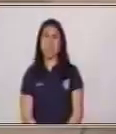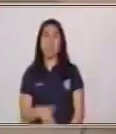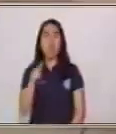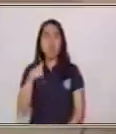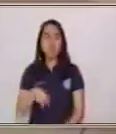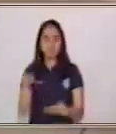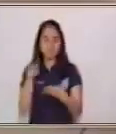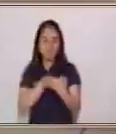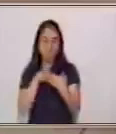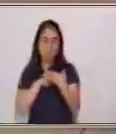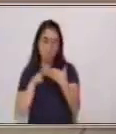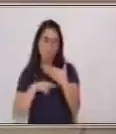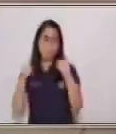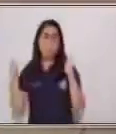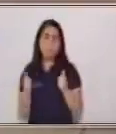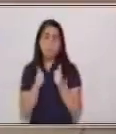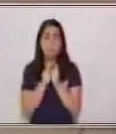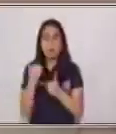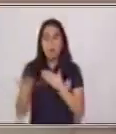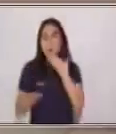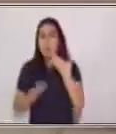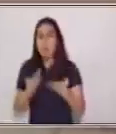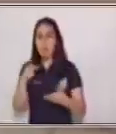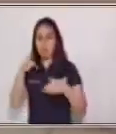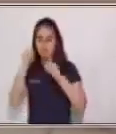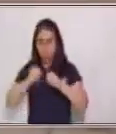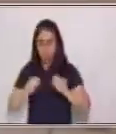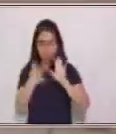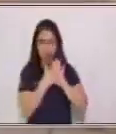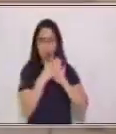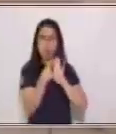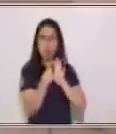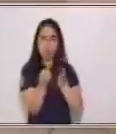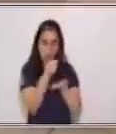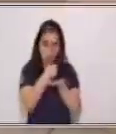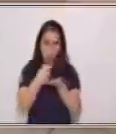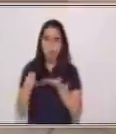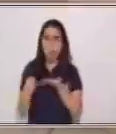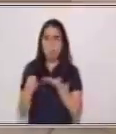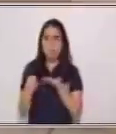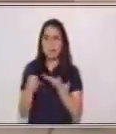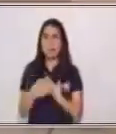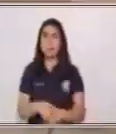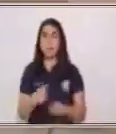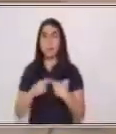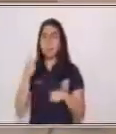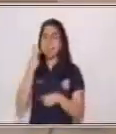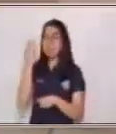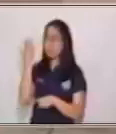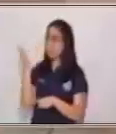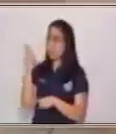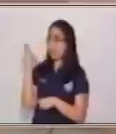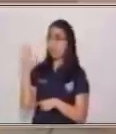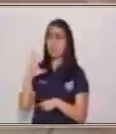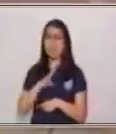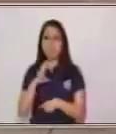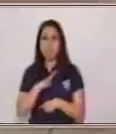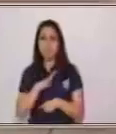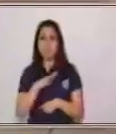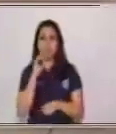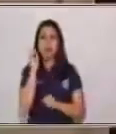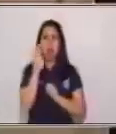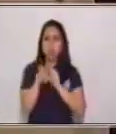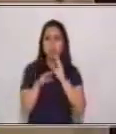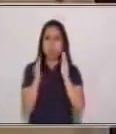ir escribiendo en tu cuaderno. Y verás que acá hay algunos espacios, igual que puntos, en los